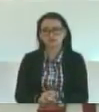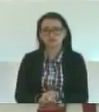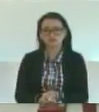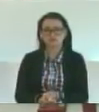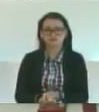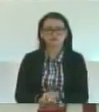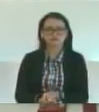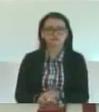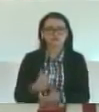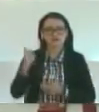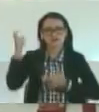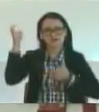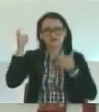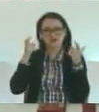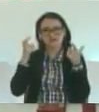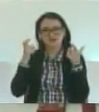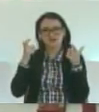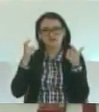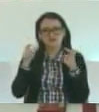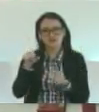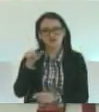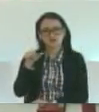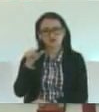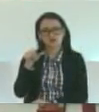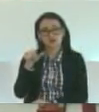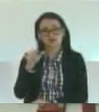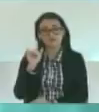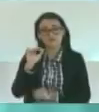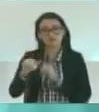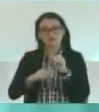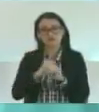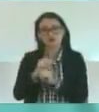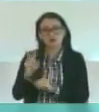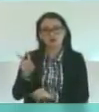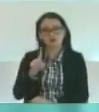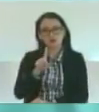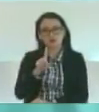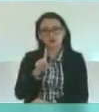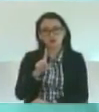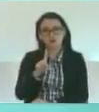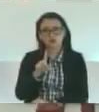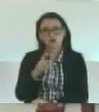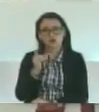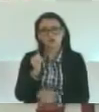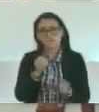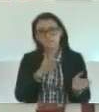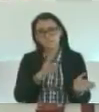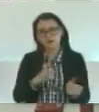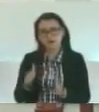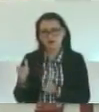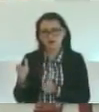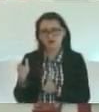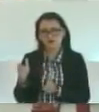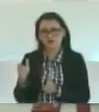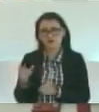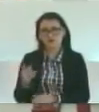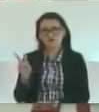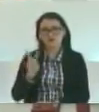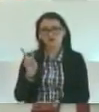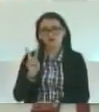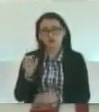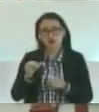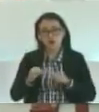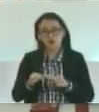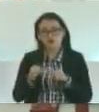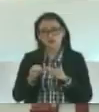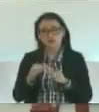chavismo, que es el bolivarianismo del siglo XXI, tiene el plan para que Venezuela continúe su